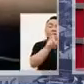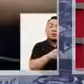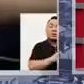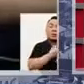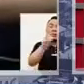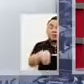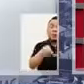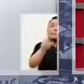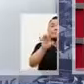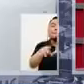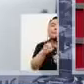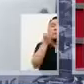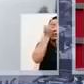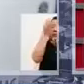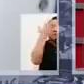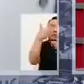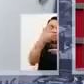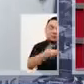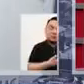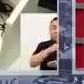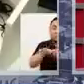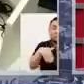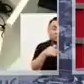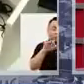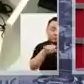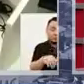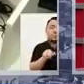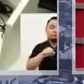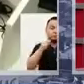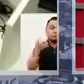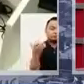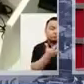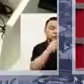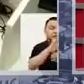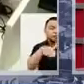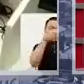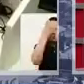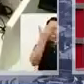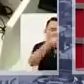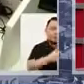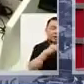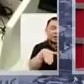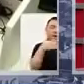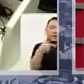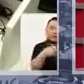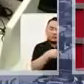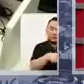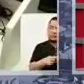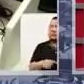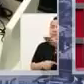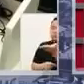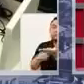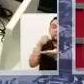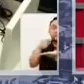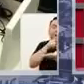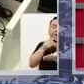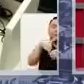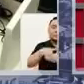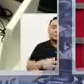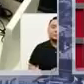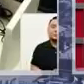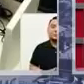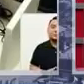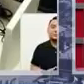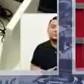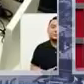más o menos lo que anoche hizo Lourdes Flores de un local, así, todo ese local vote por Pedro Castillo. Claro, este fraude viene desde